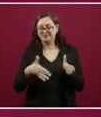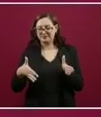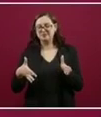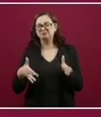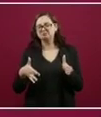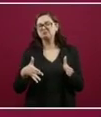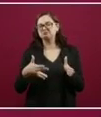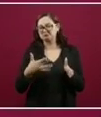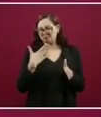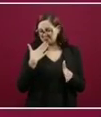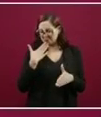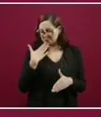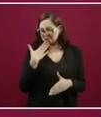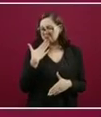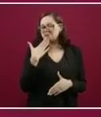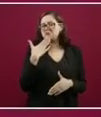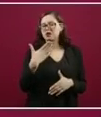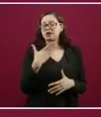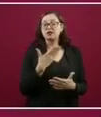este